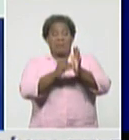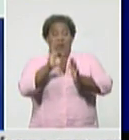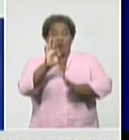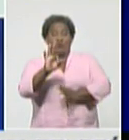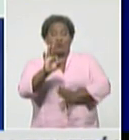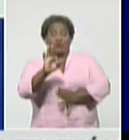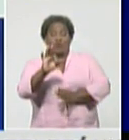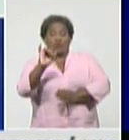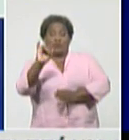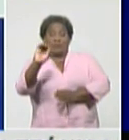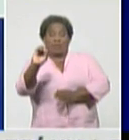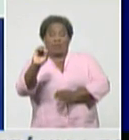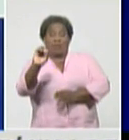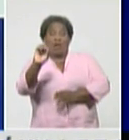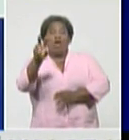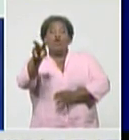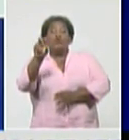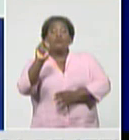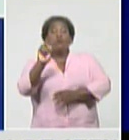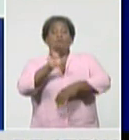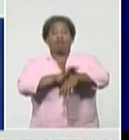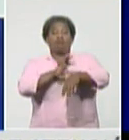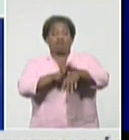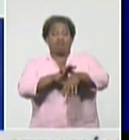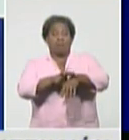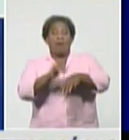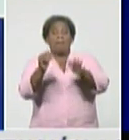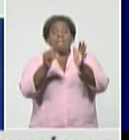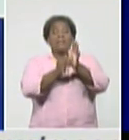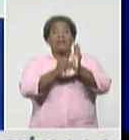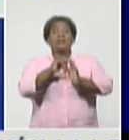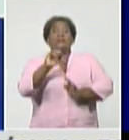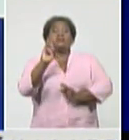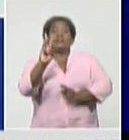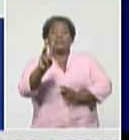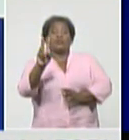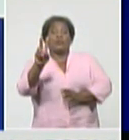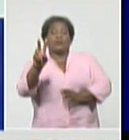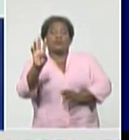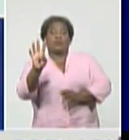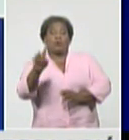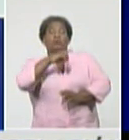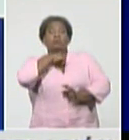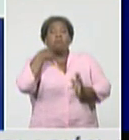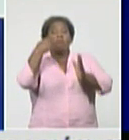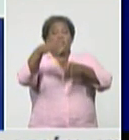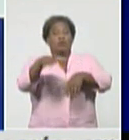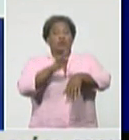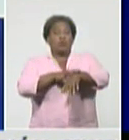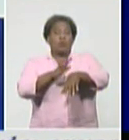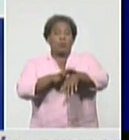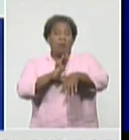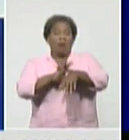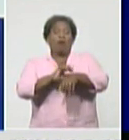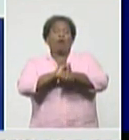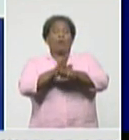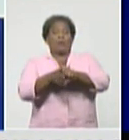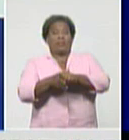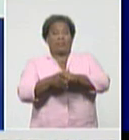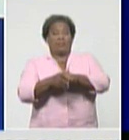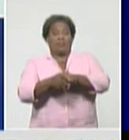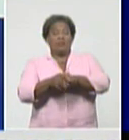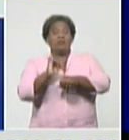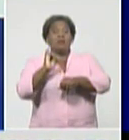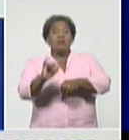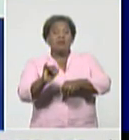67.860 nuevos contagios y 1.324 muertes por esta enfermedad. La cantidad de infectados